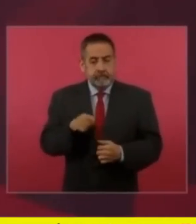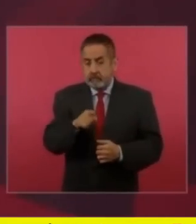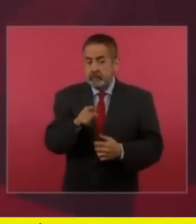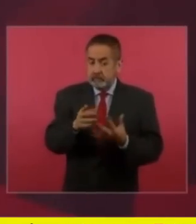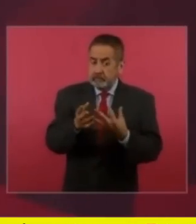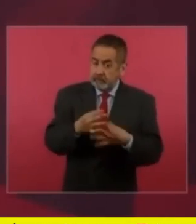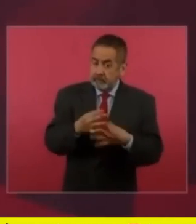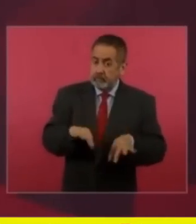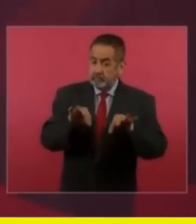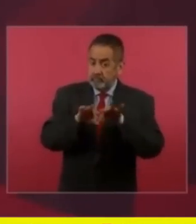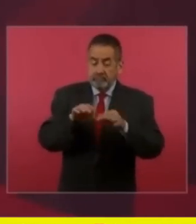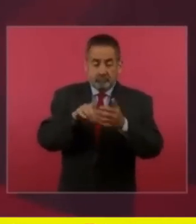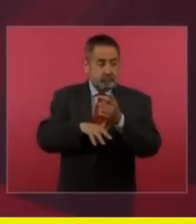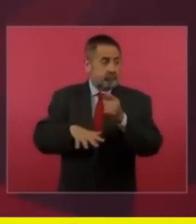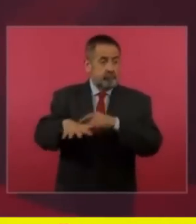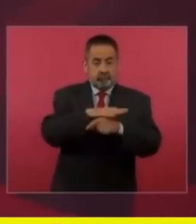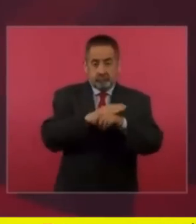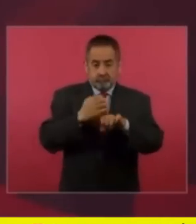importantísimo,